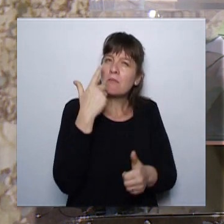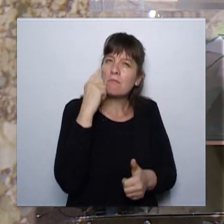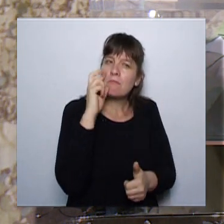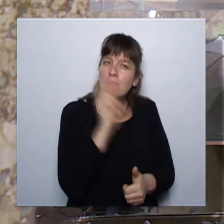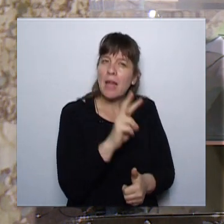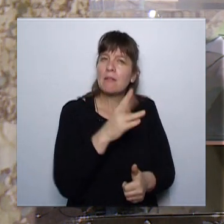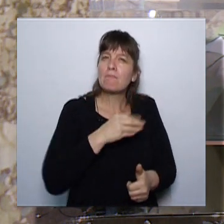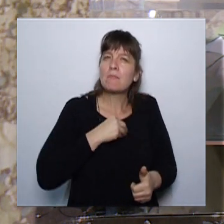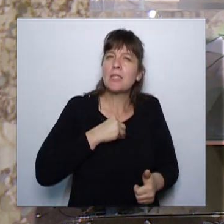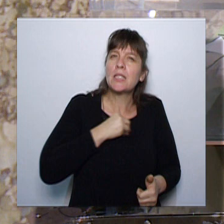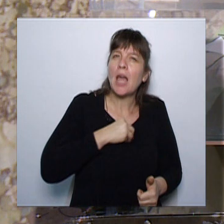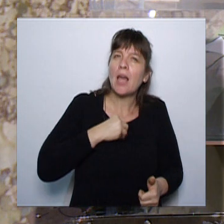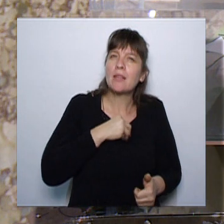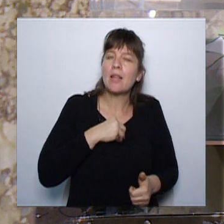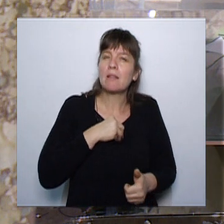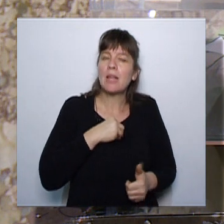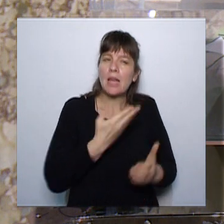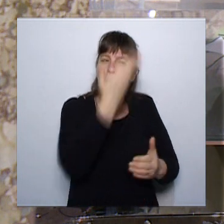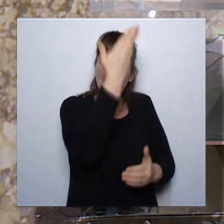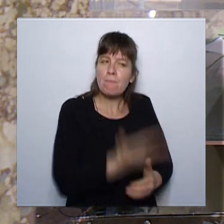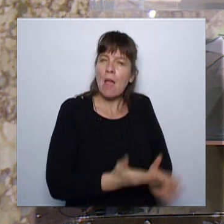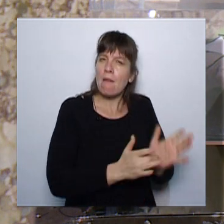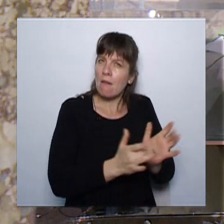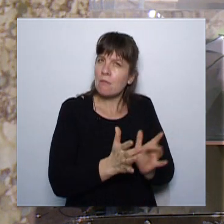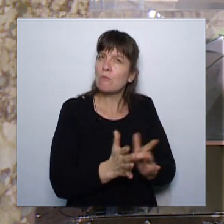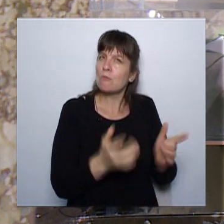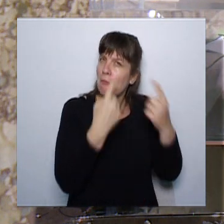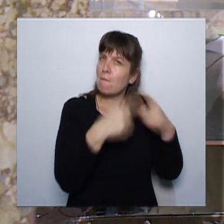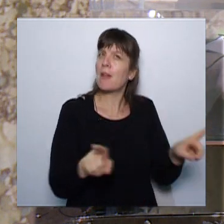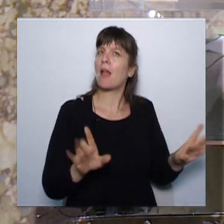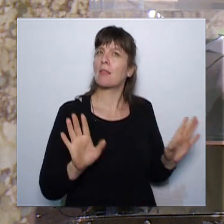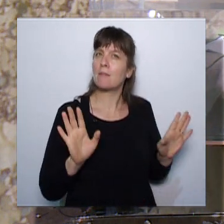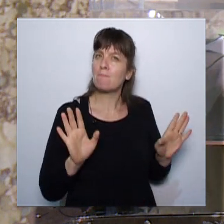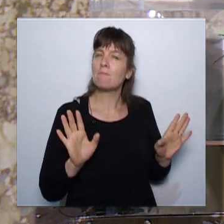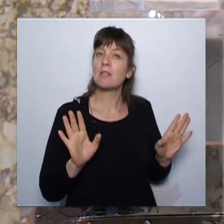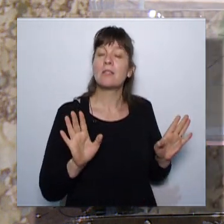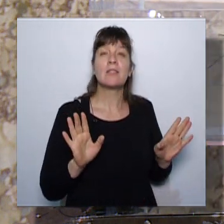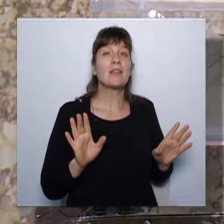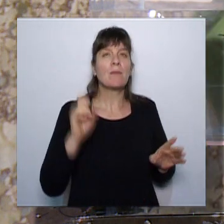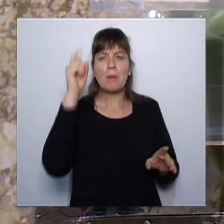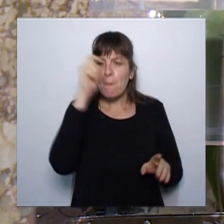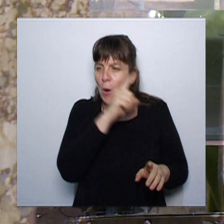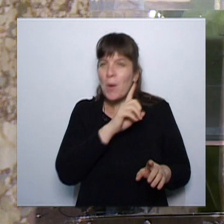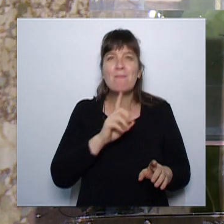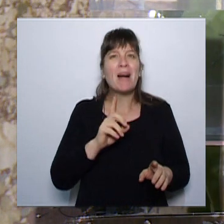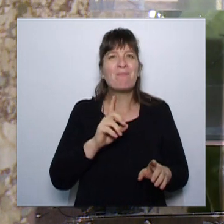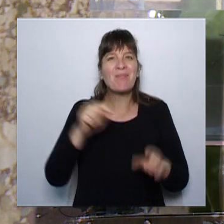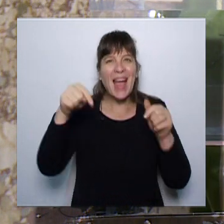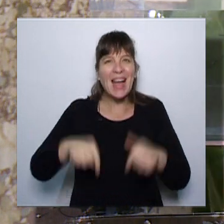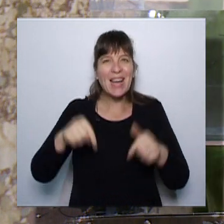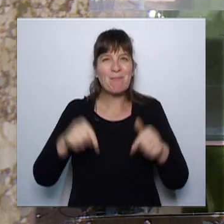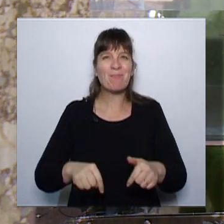tengan esa sensación de que están ante alguien absolutamente distinto pero el problema viene ahora bien acá